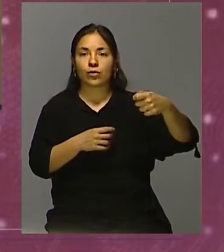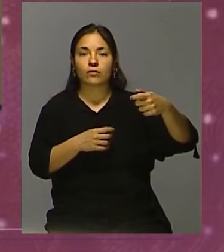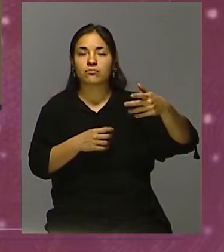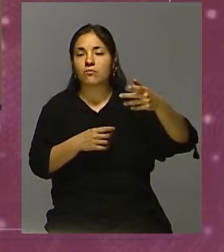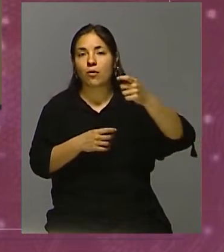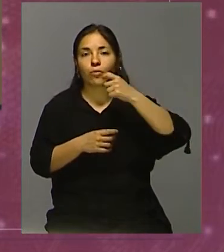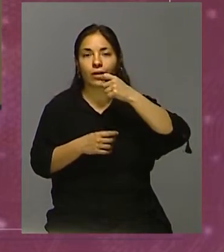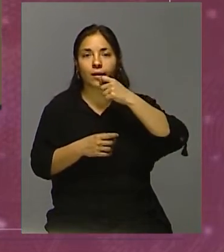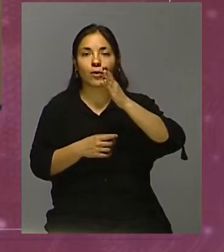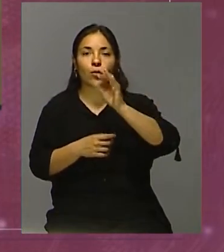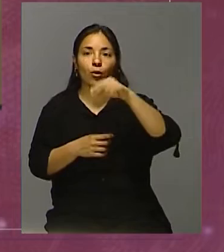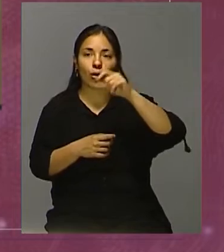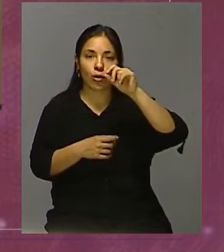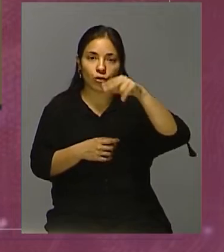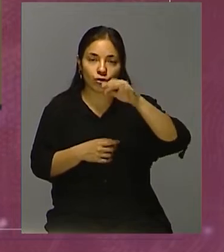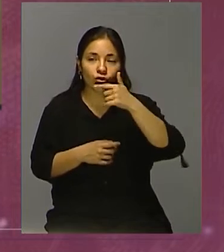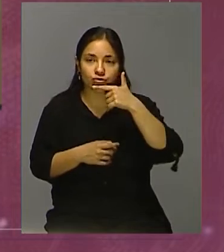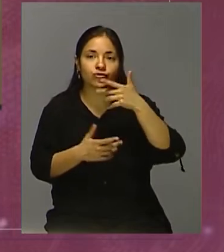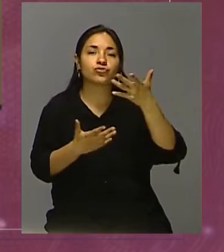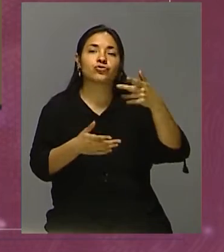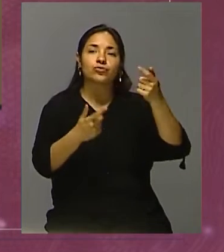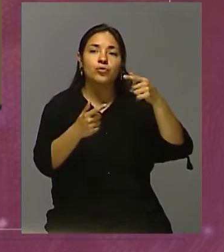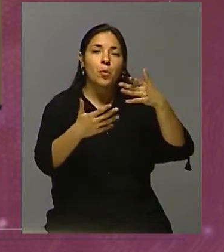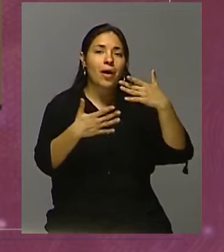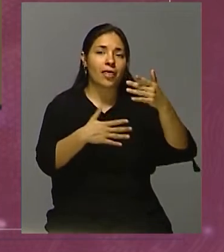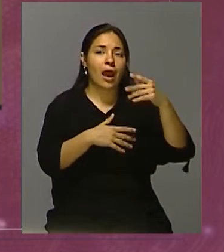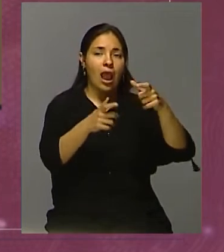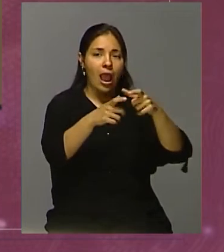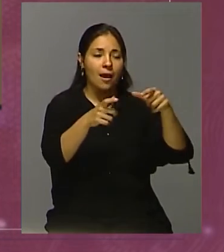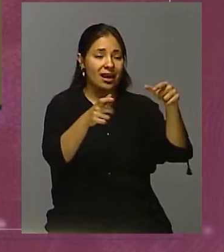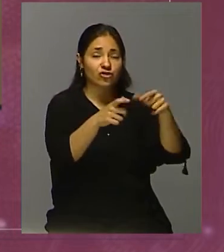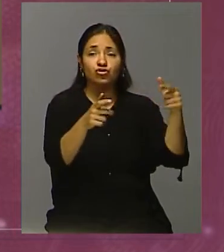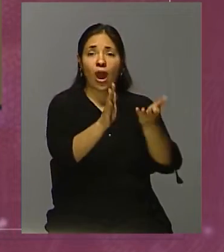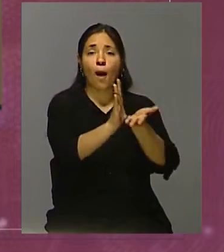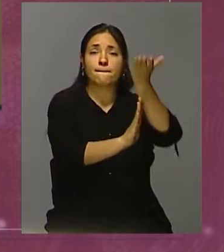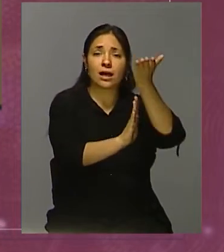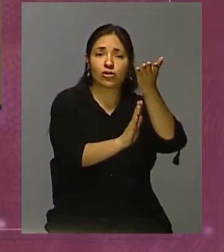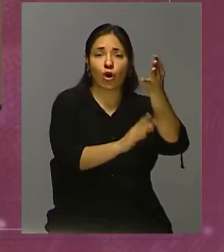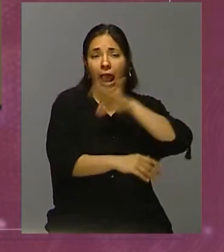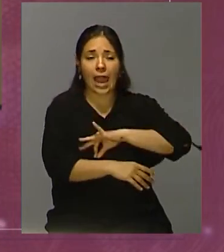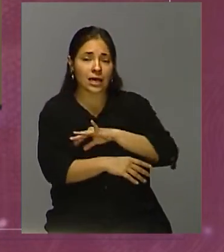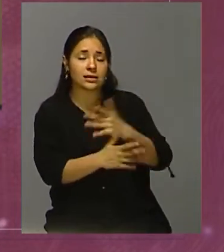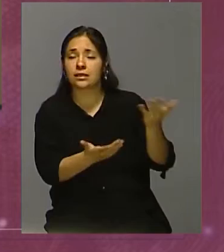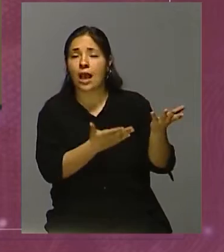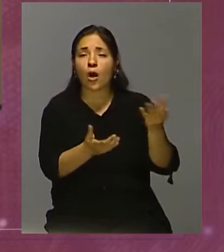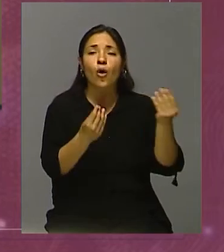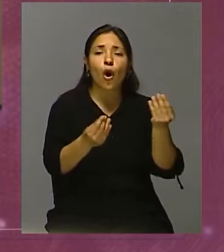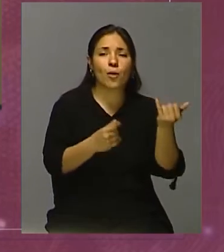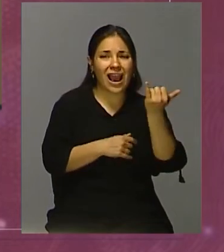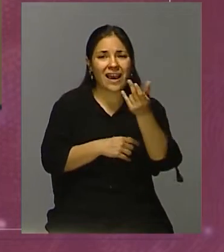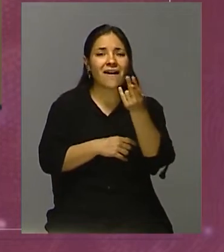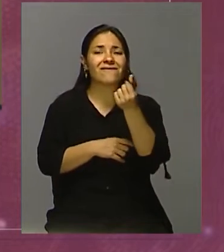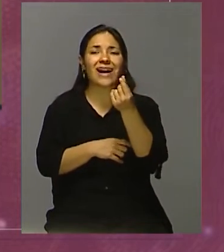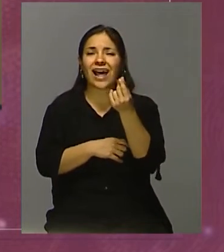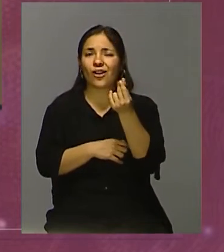para entender que puede haber un aumento de esas acciones y obviamente una ganancia para mí? Digo, ¿hay como un valor estadístico al